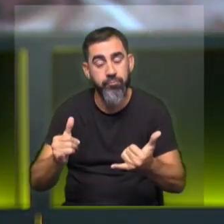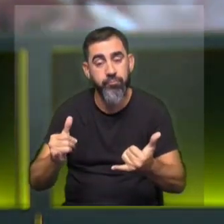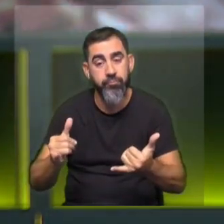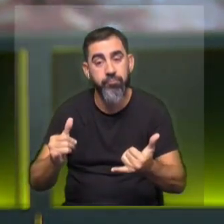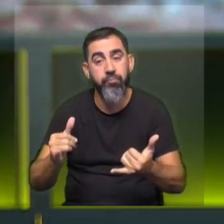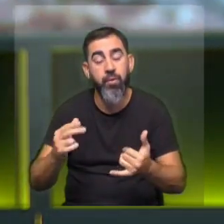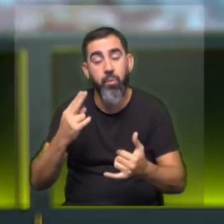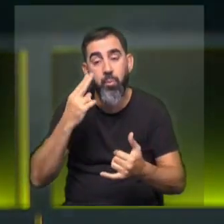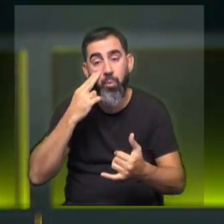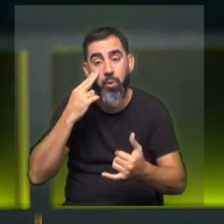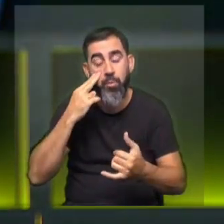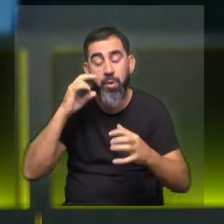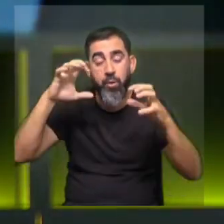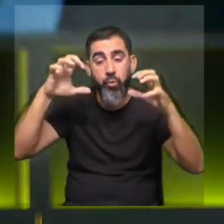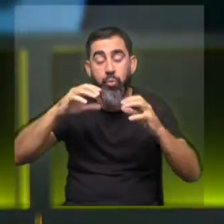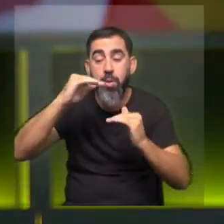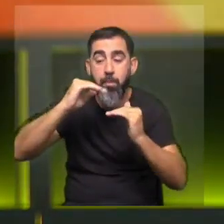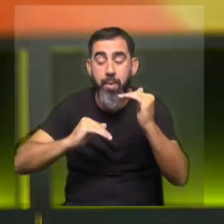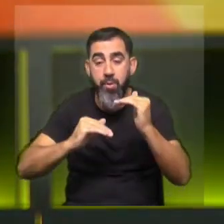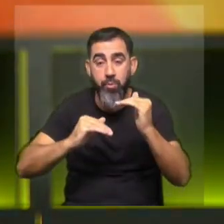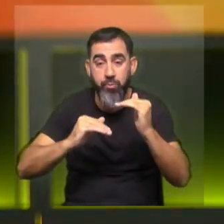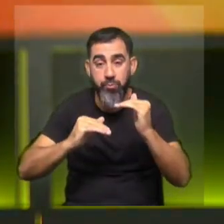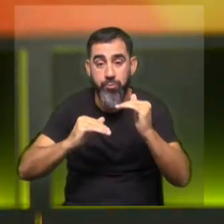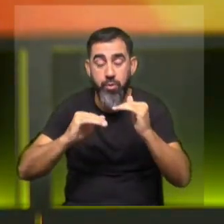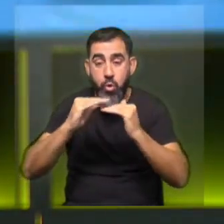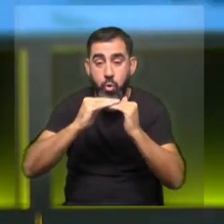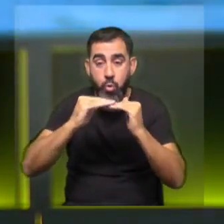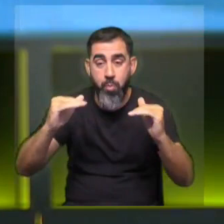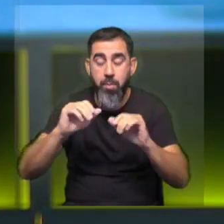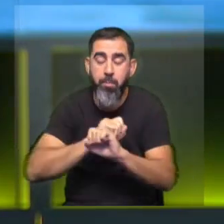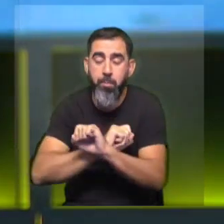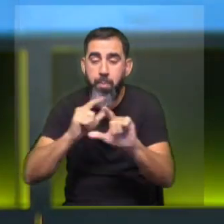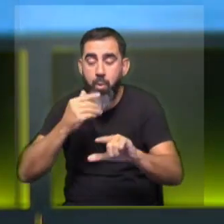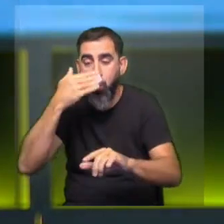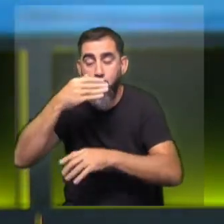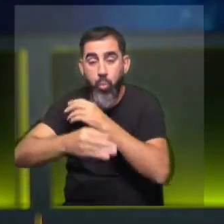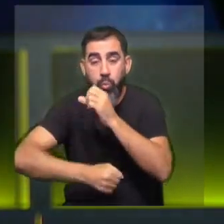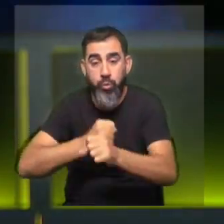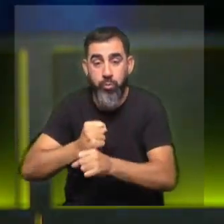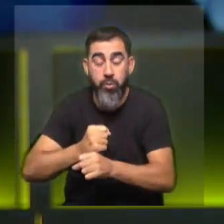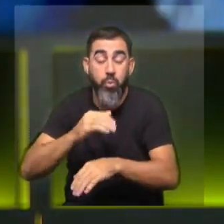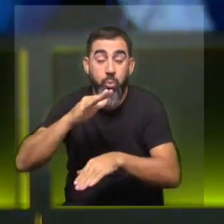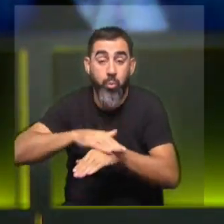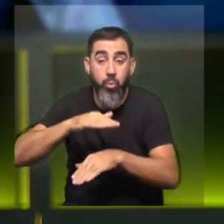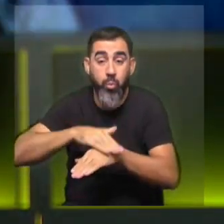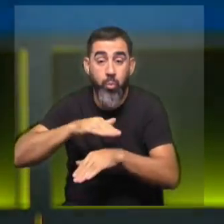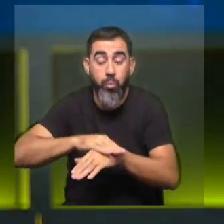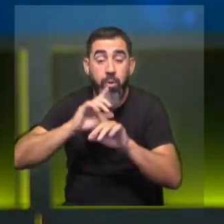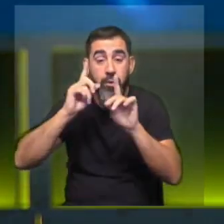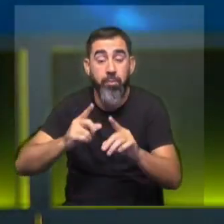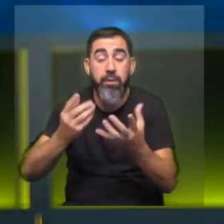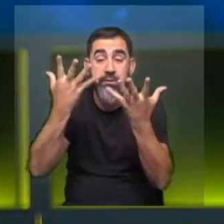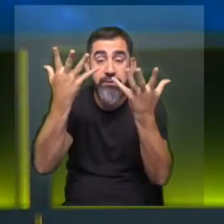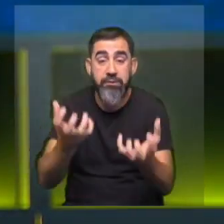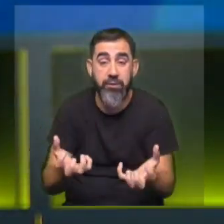bastantes lluvias por debajo de lo normal y se han incrementado en estos últimos tiempos como consecuencia de lo que es la